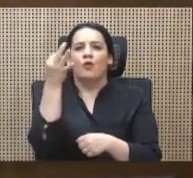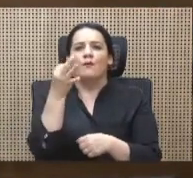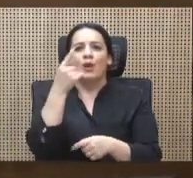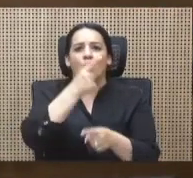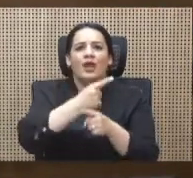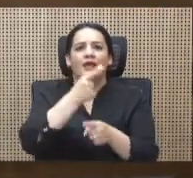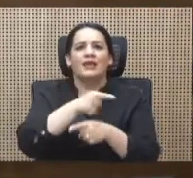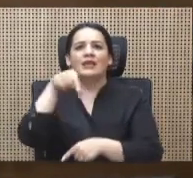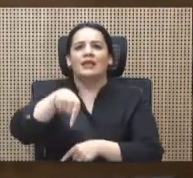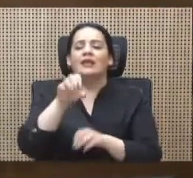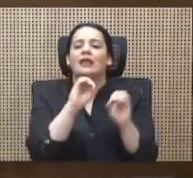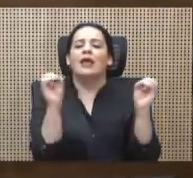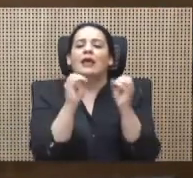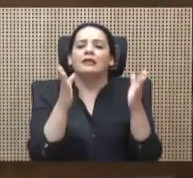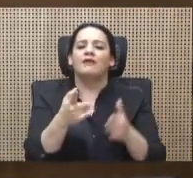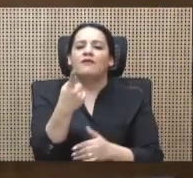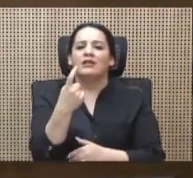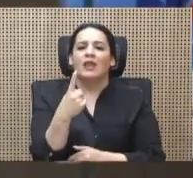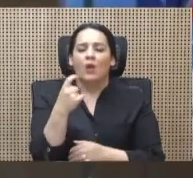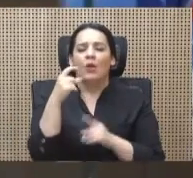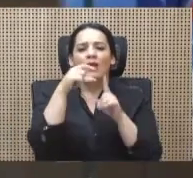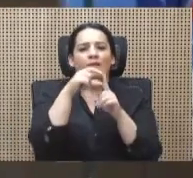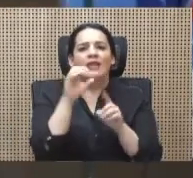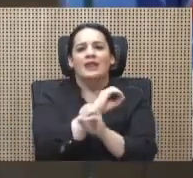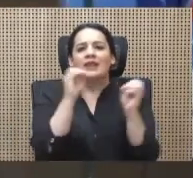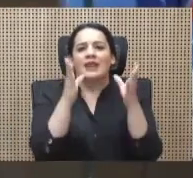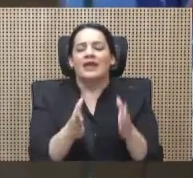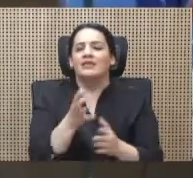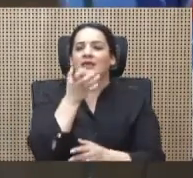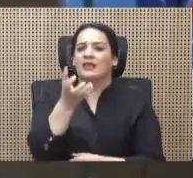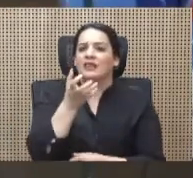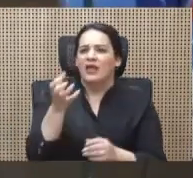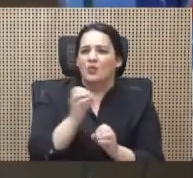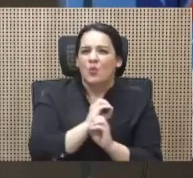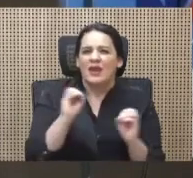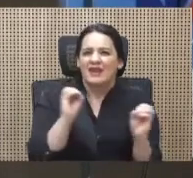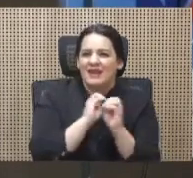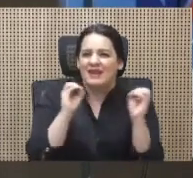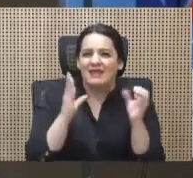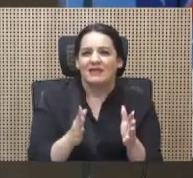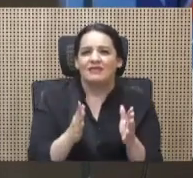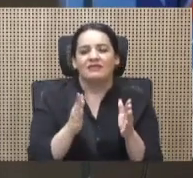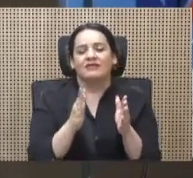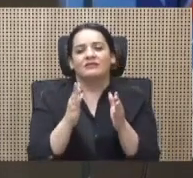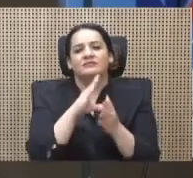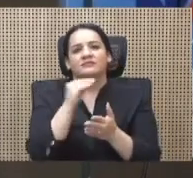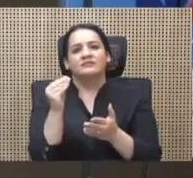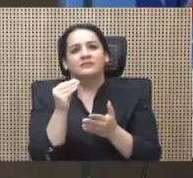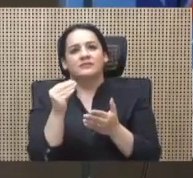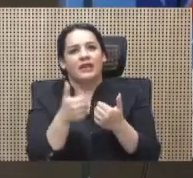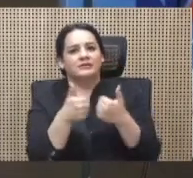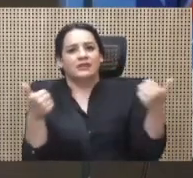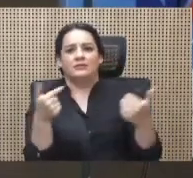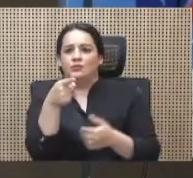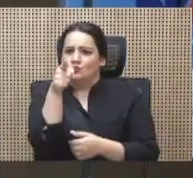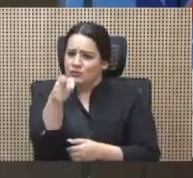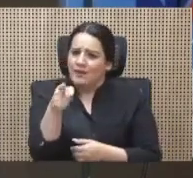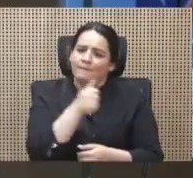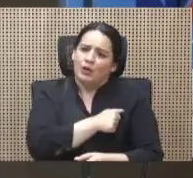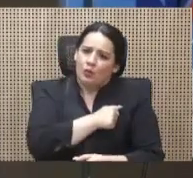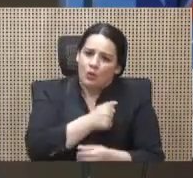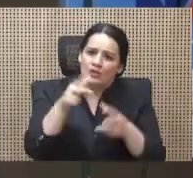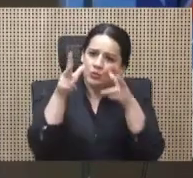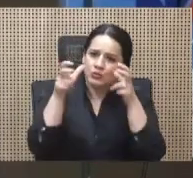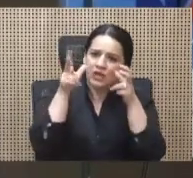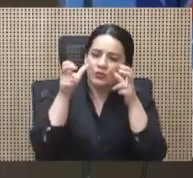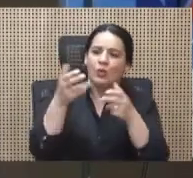la palabra, aquí nadie está pegándole gritos a nadie, a excepción del... perdón, pero de usted que la estamos escuchando desde